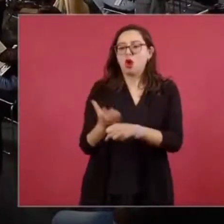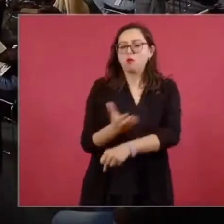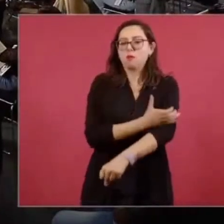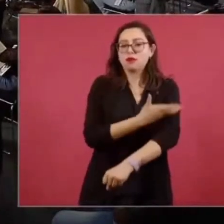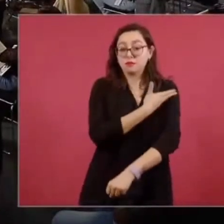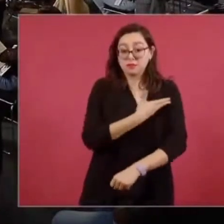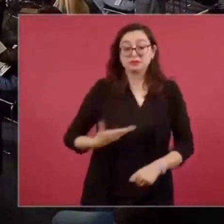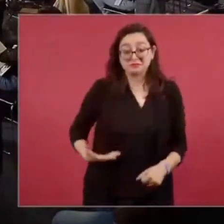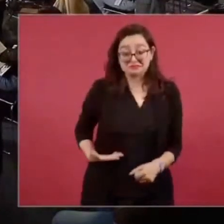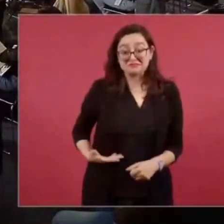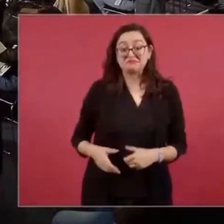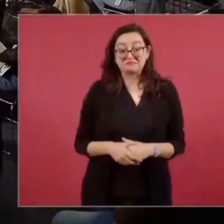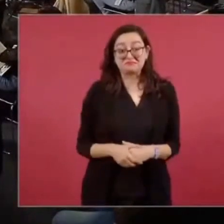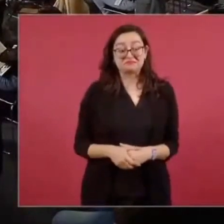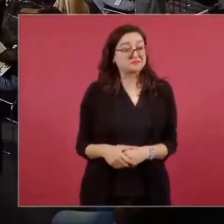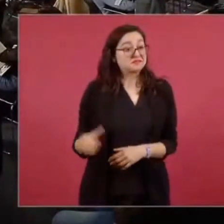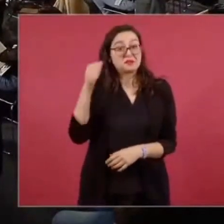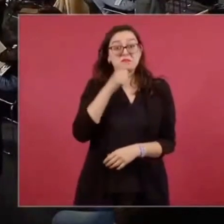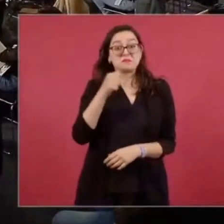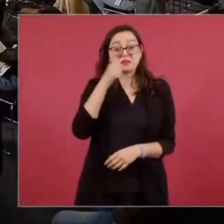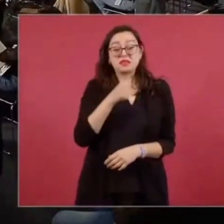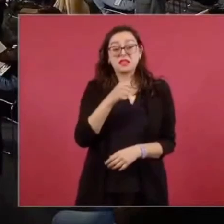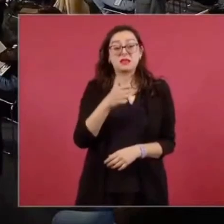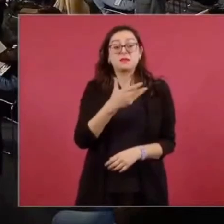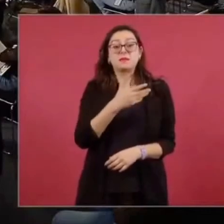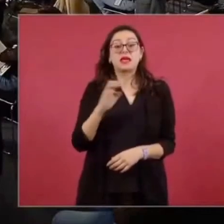Los secretarios de Hacienda tenían que estar